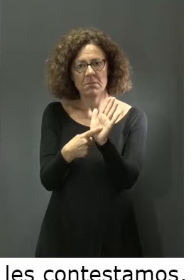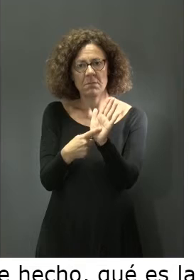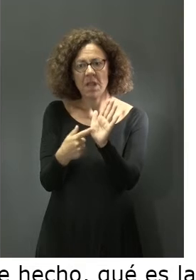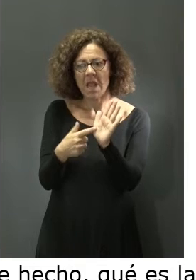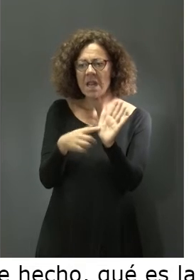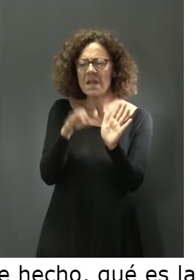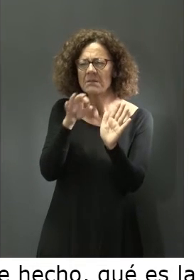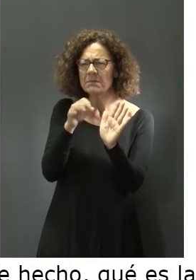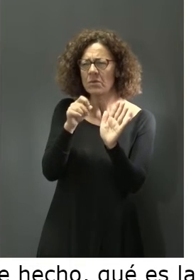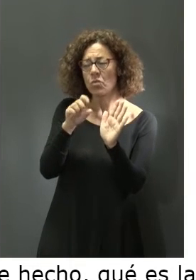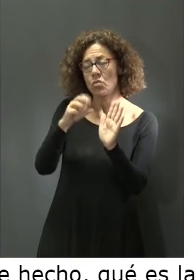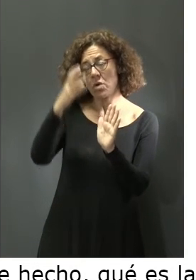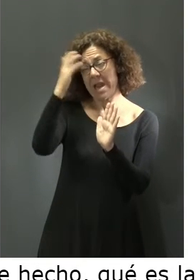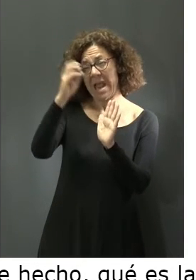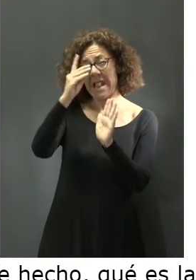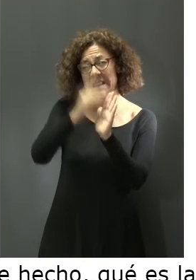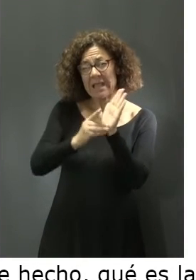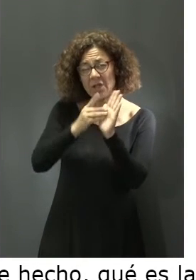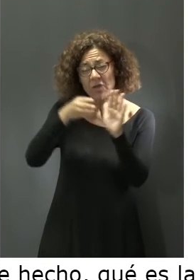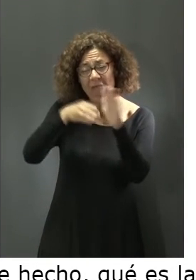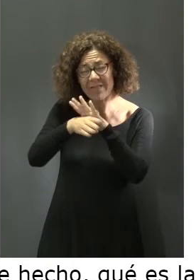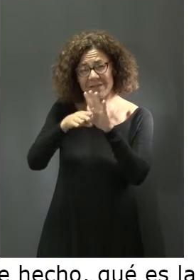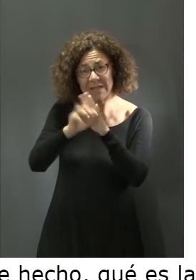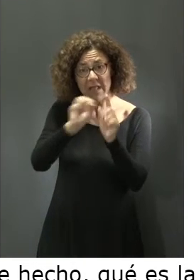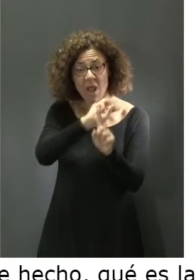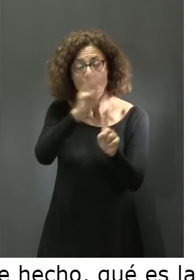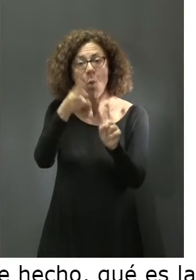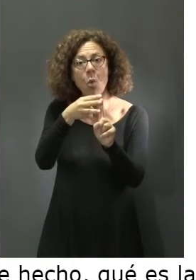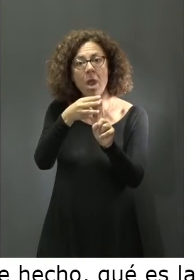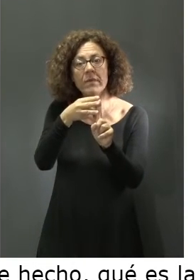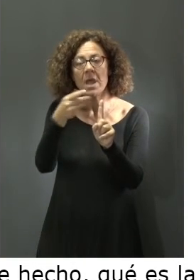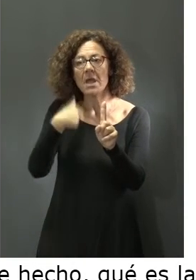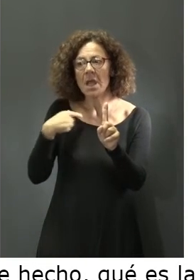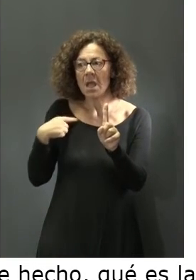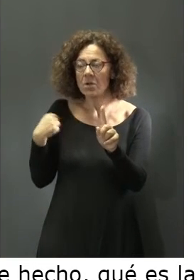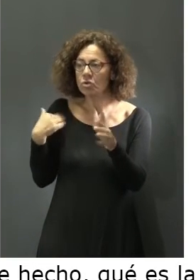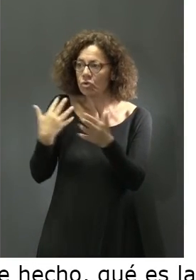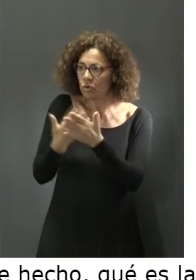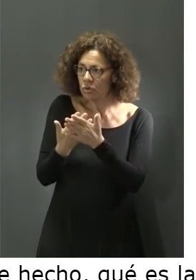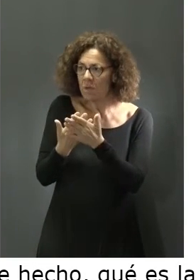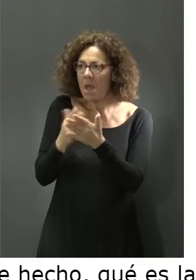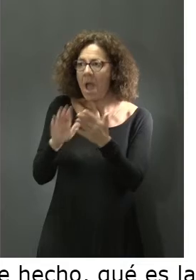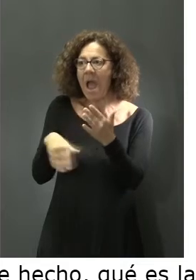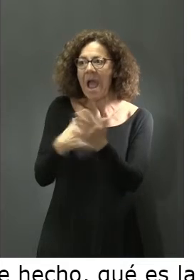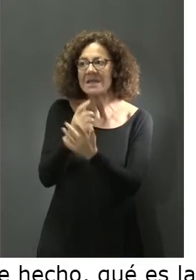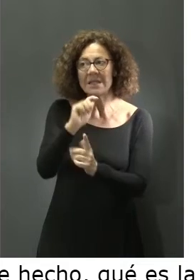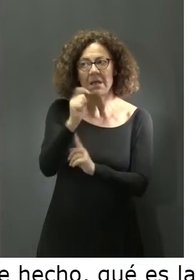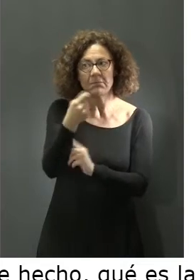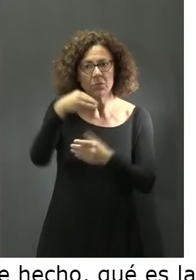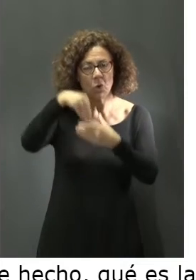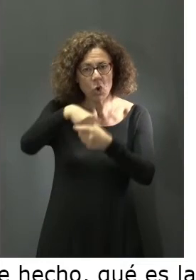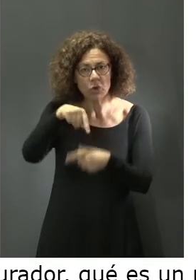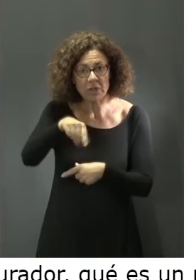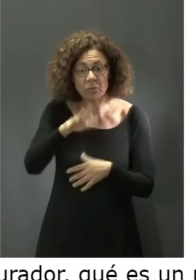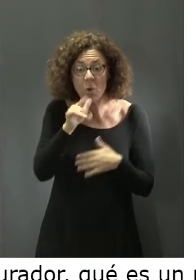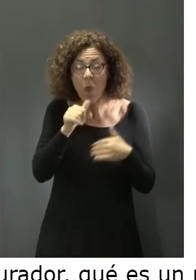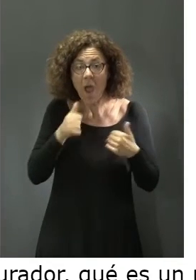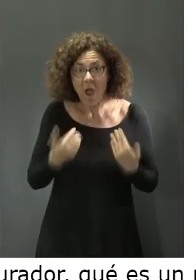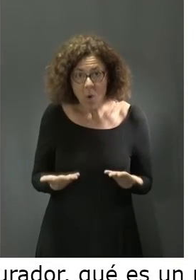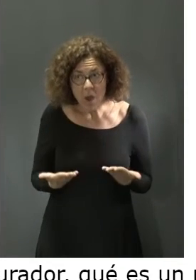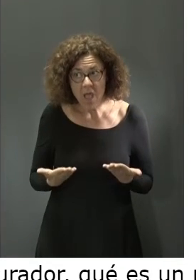del año 2018 sobre accesibilidad de las páginas web que nos ha estado llevando a esto, a los contenidos, pero